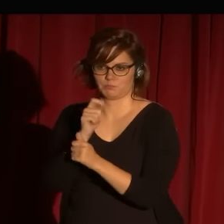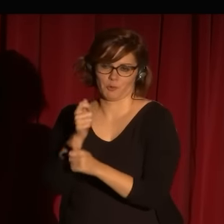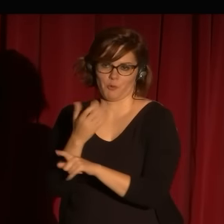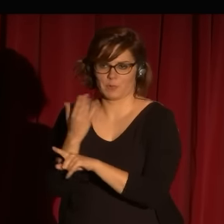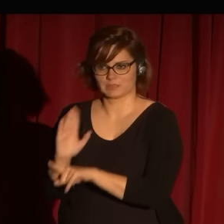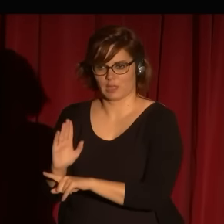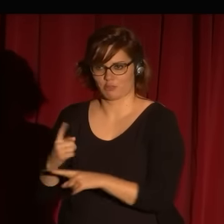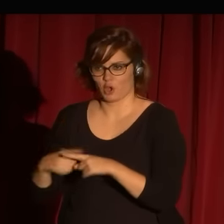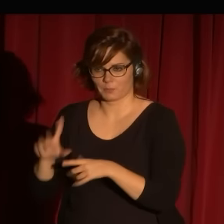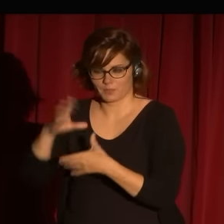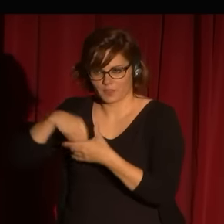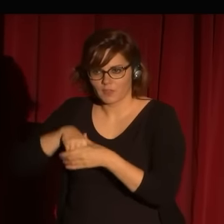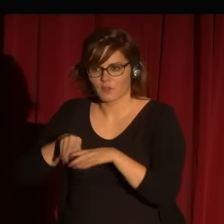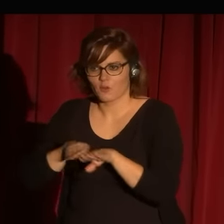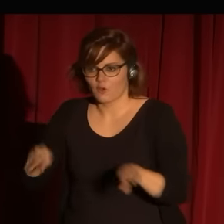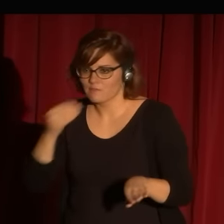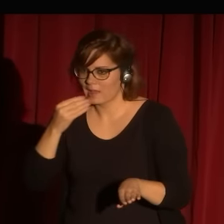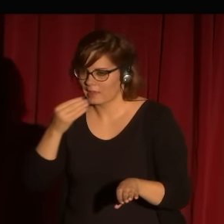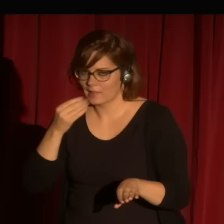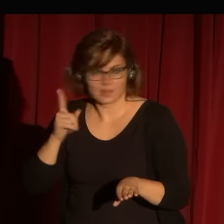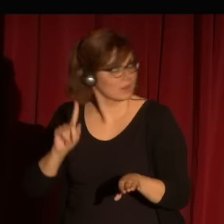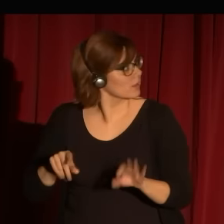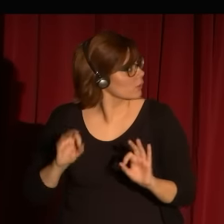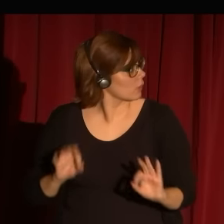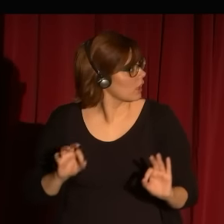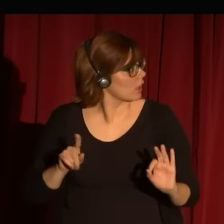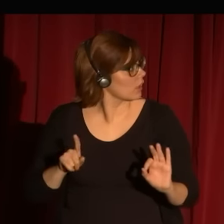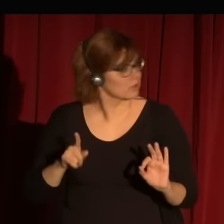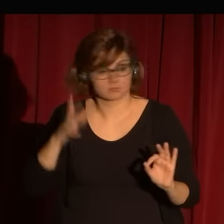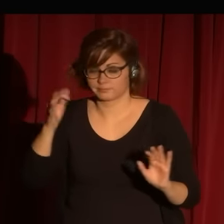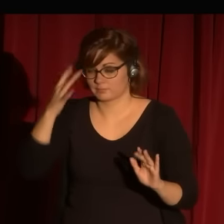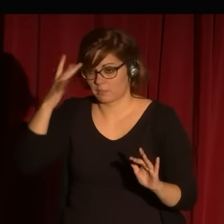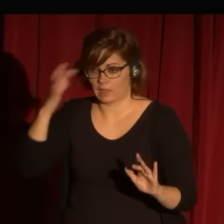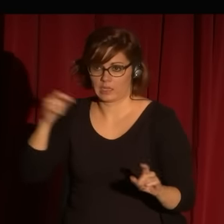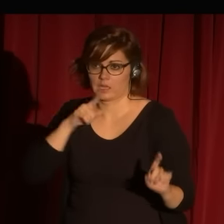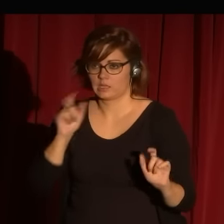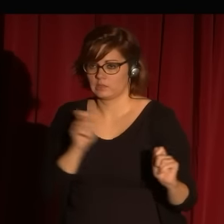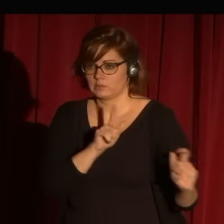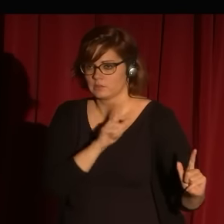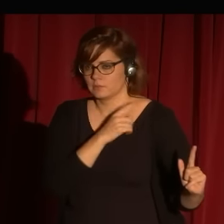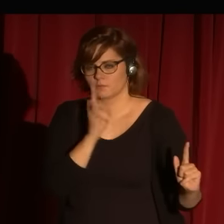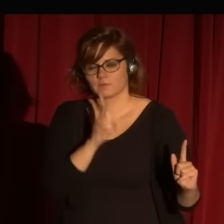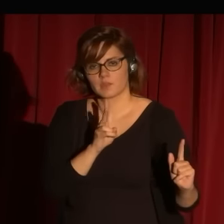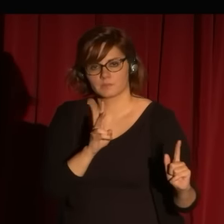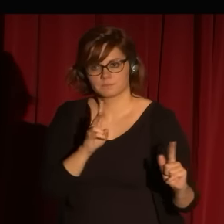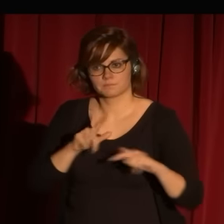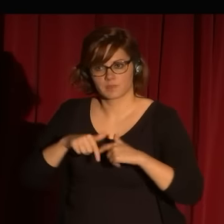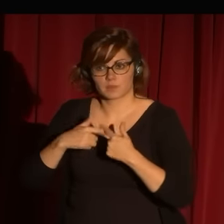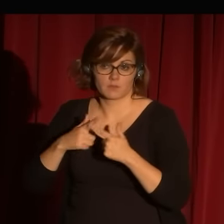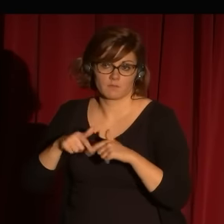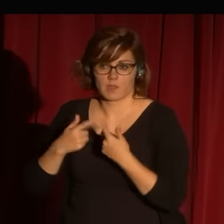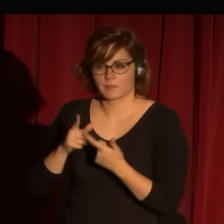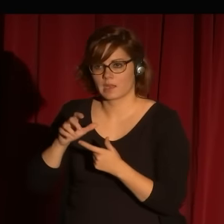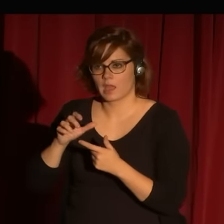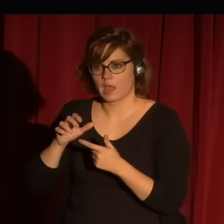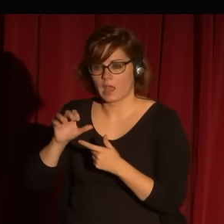objetos en un banquete igual que se hacían en banquetes como este banquete imaginario que estáis viendo en pantalla que muestra varios miembros de la dinastía de los